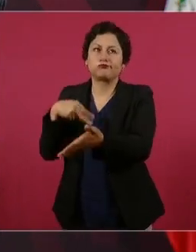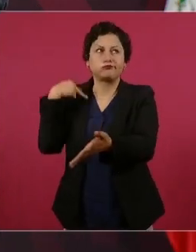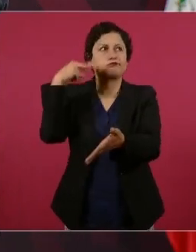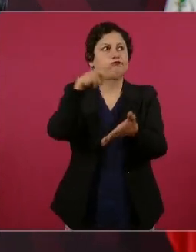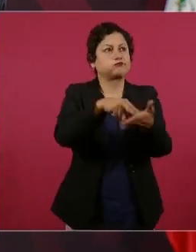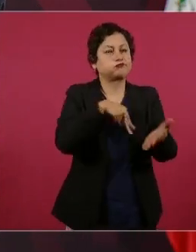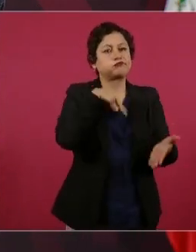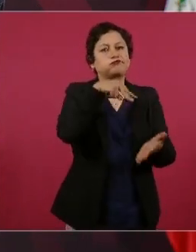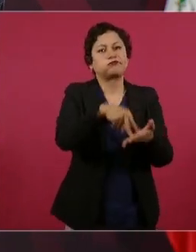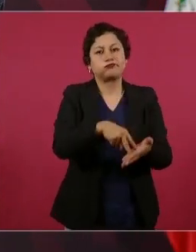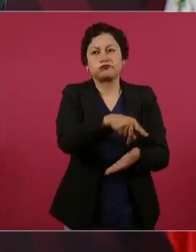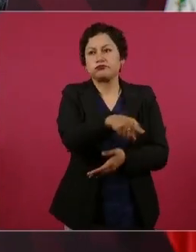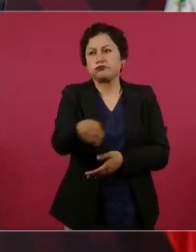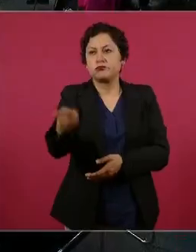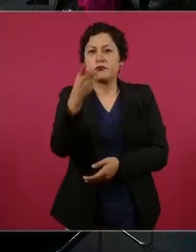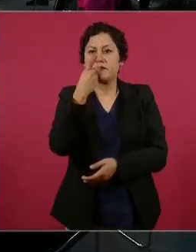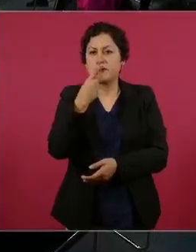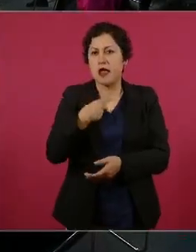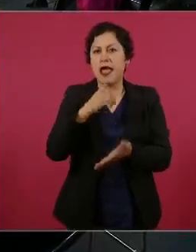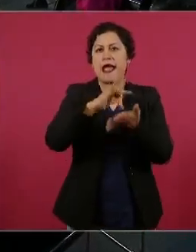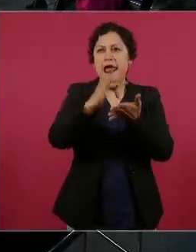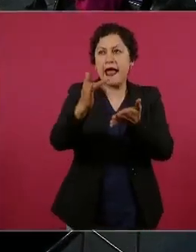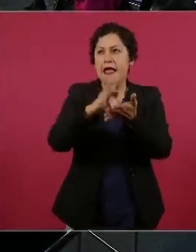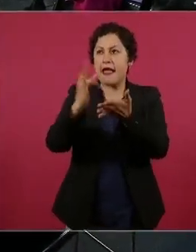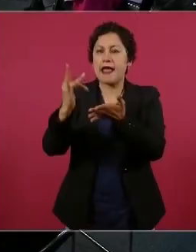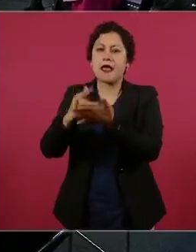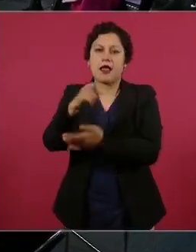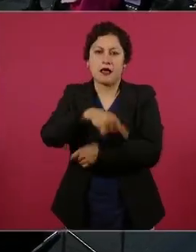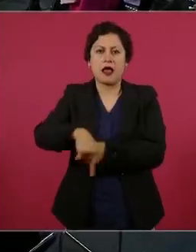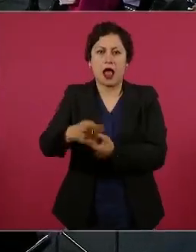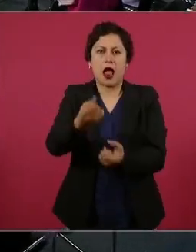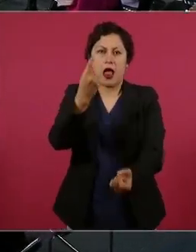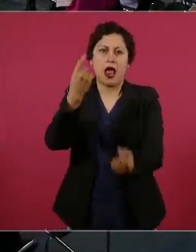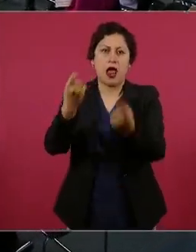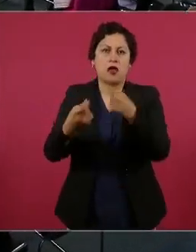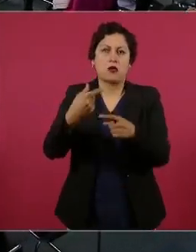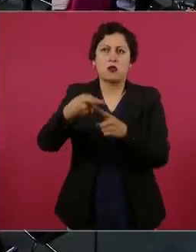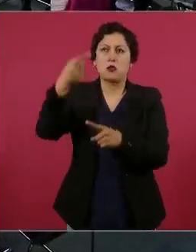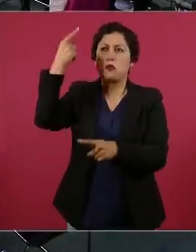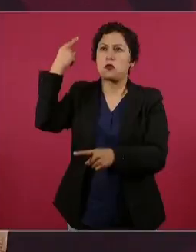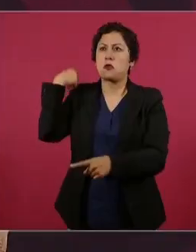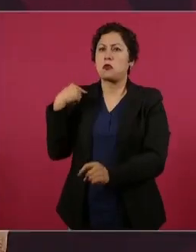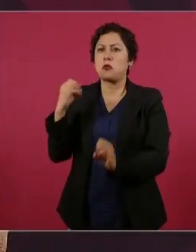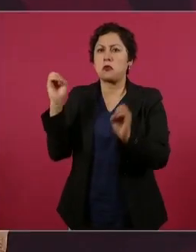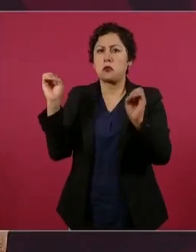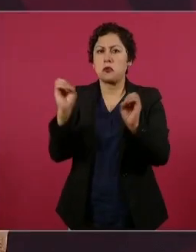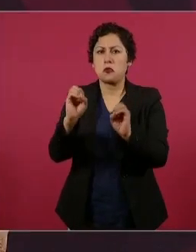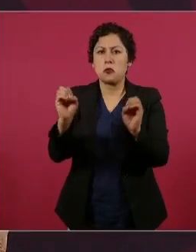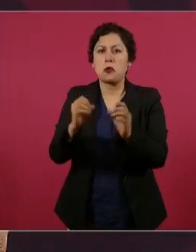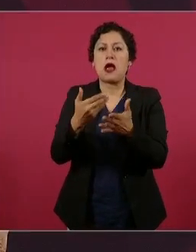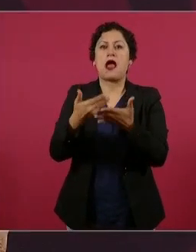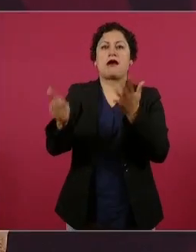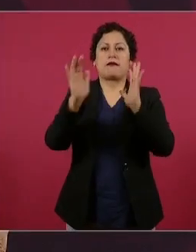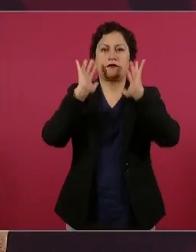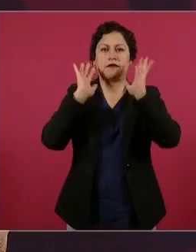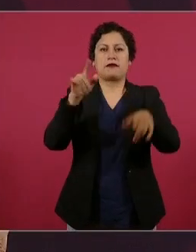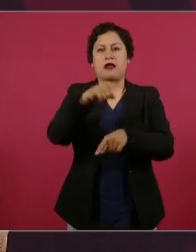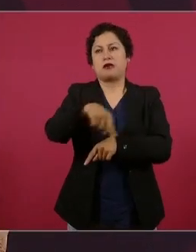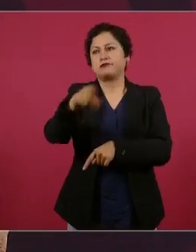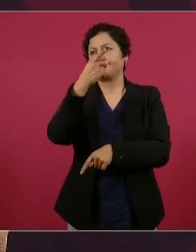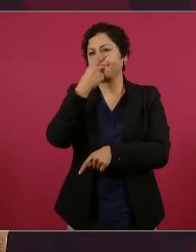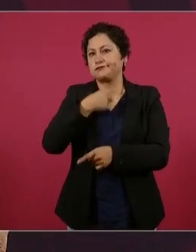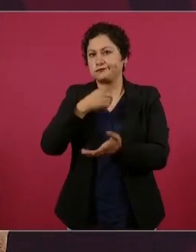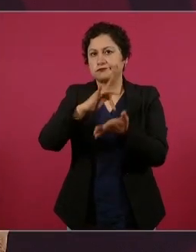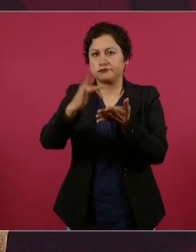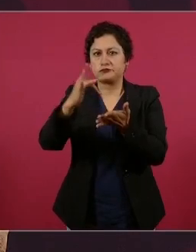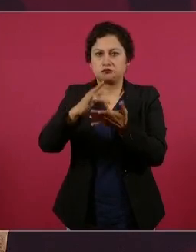eso, de que llevaban mucho tiempo y que ahora ya tienen sus